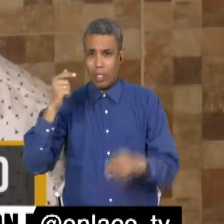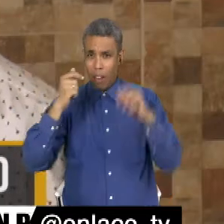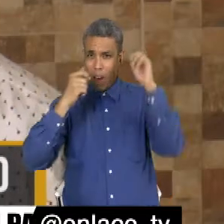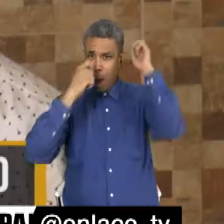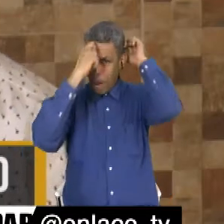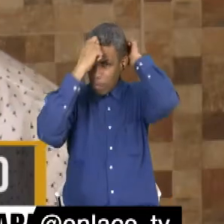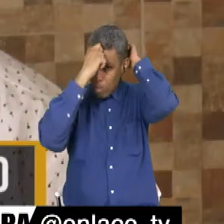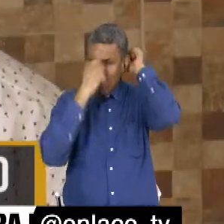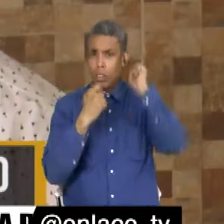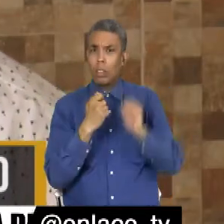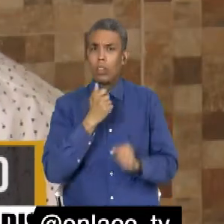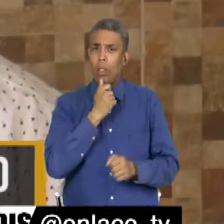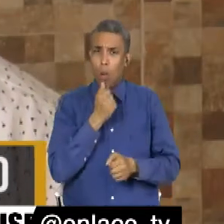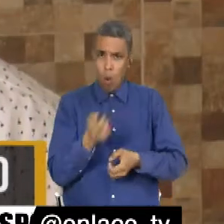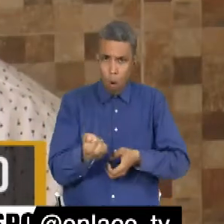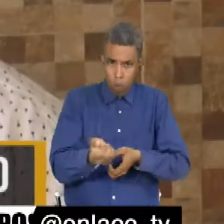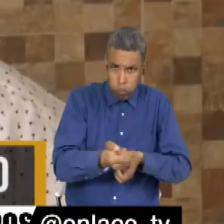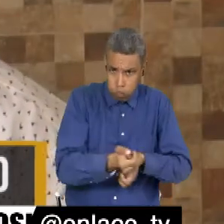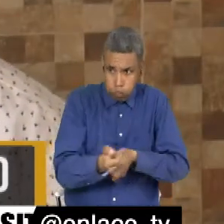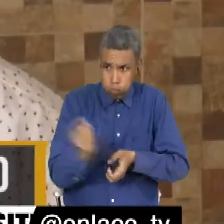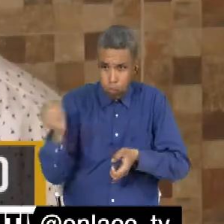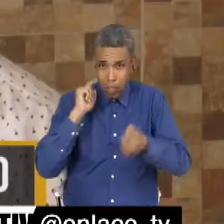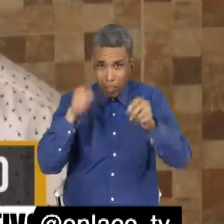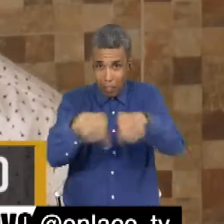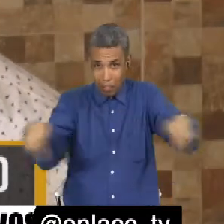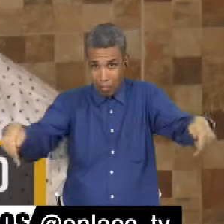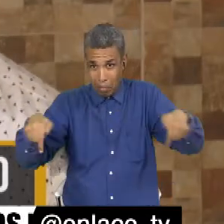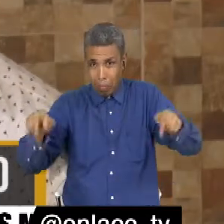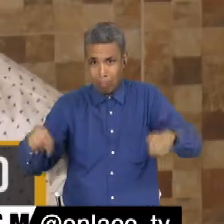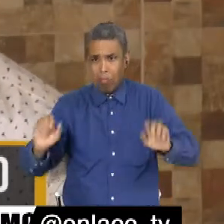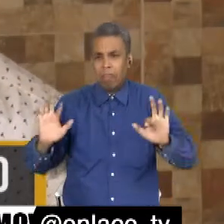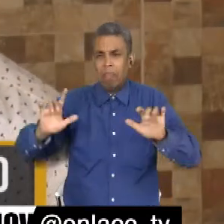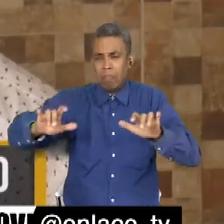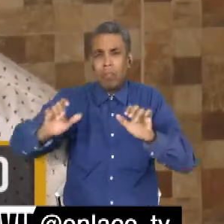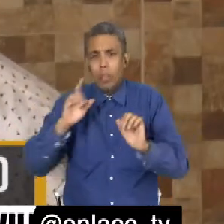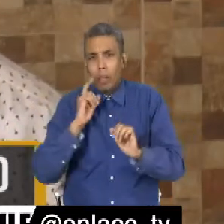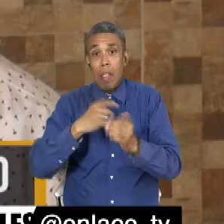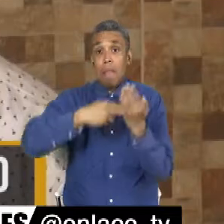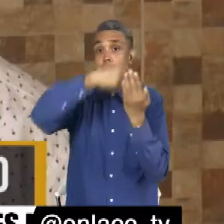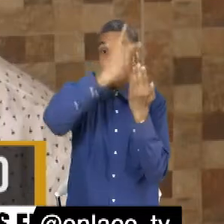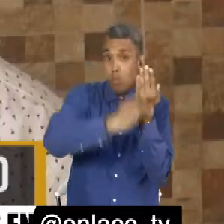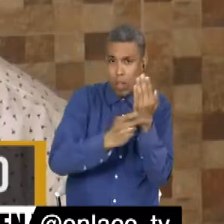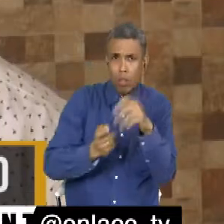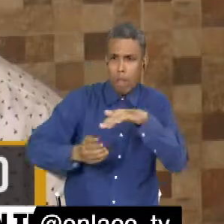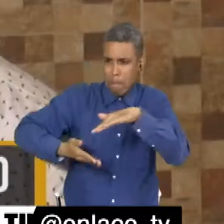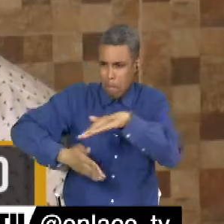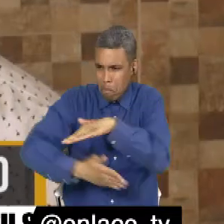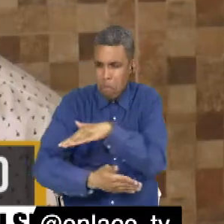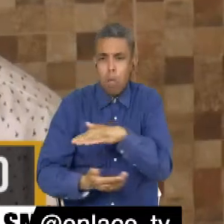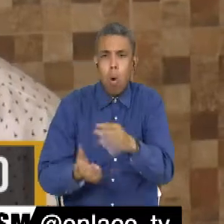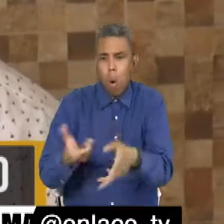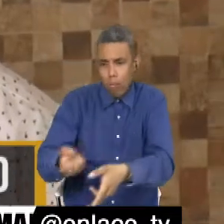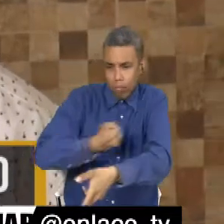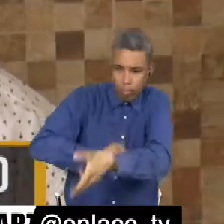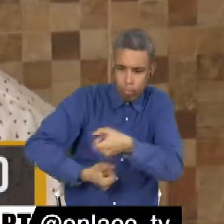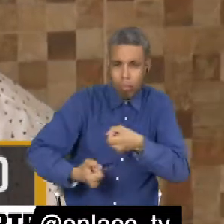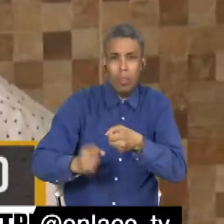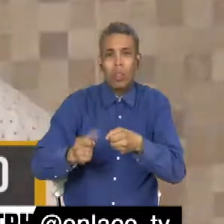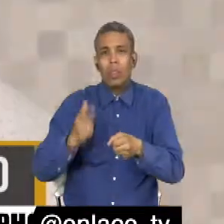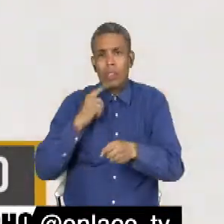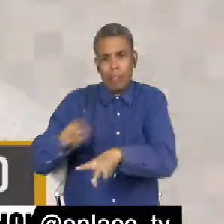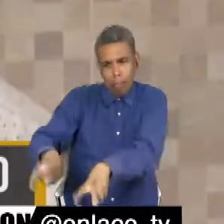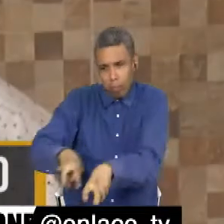el cual estaremos incentivando proyectos productivos agrícolas, piscícolas, para el beneficio de todos